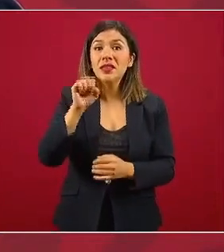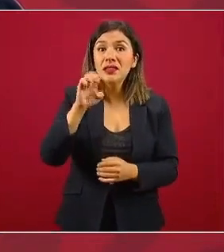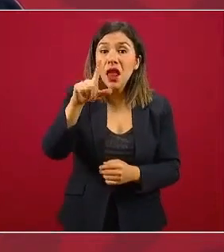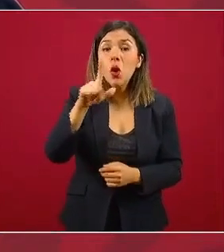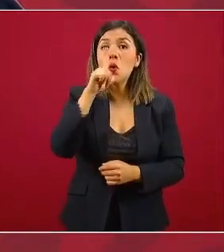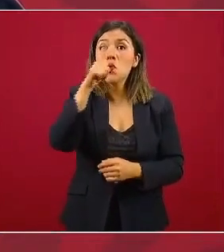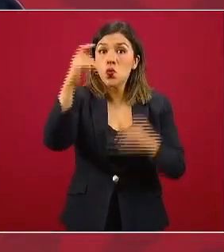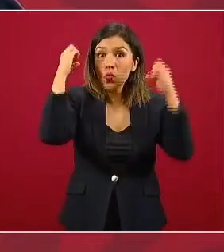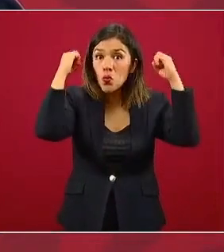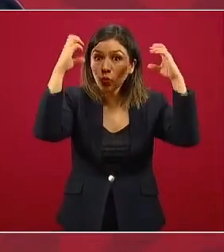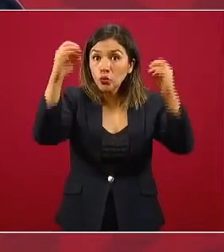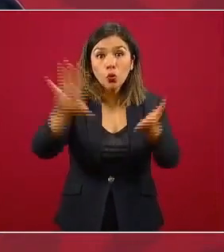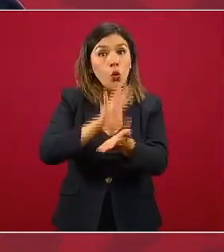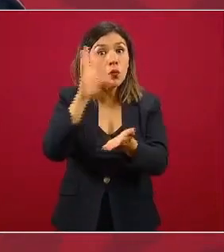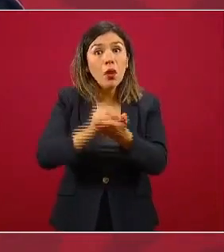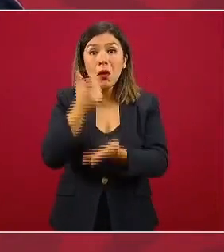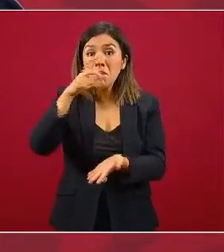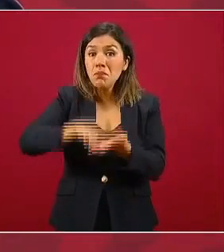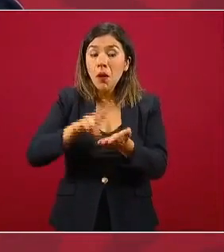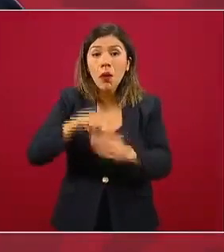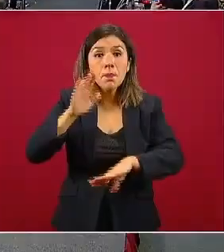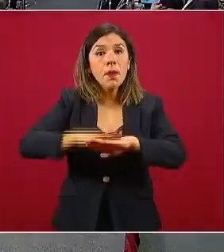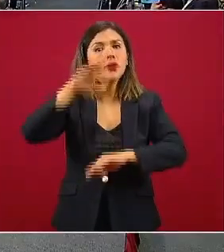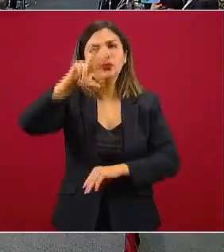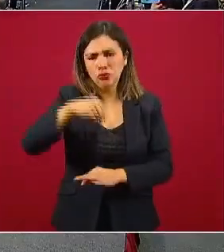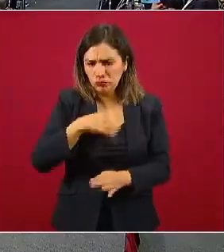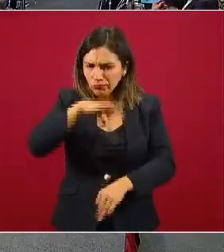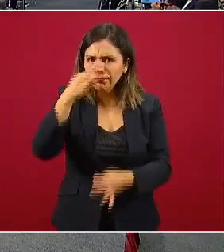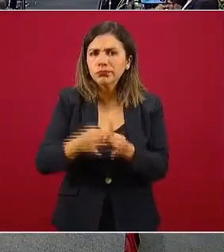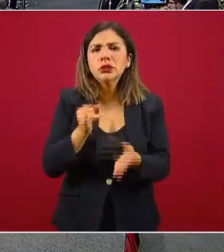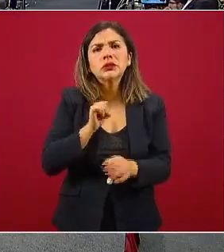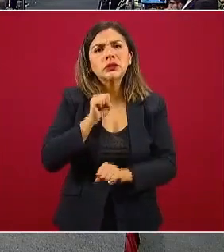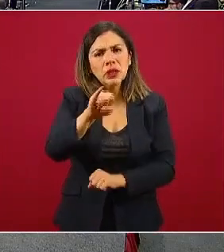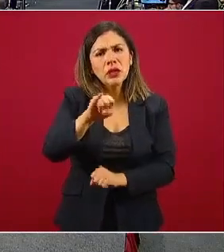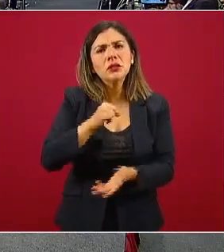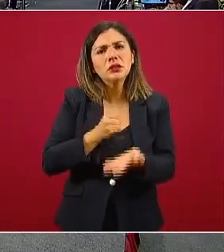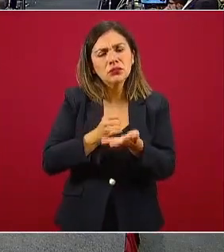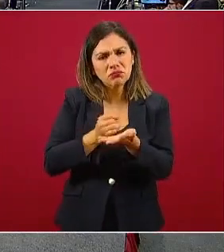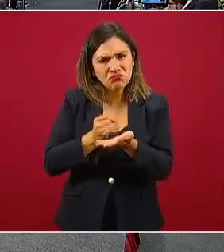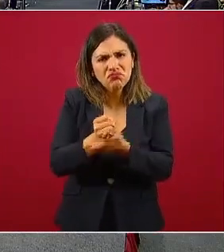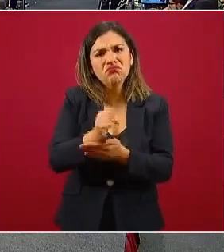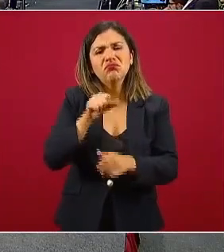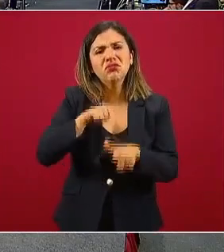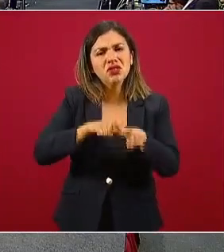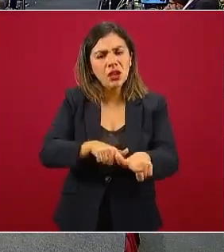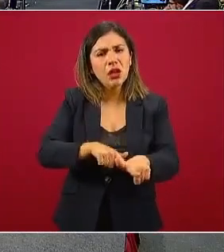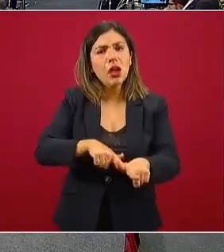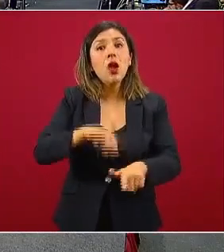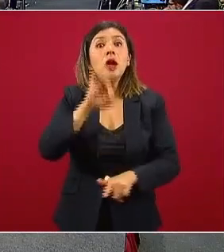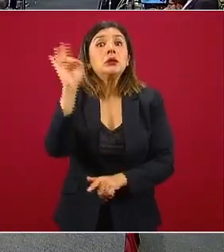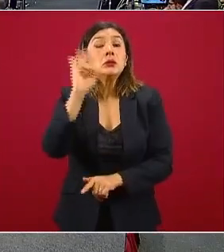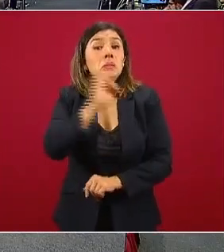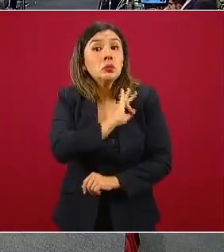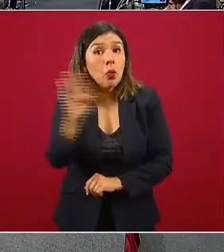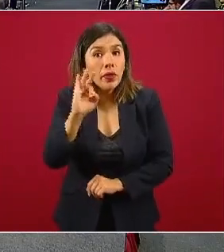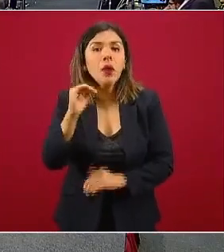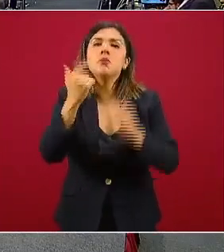luz en términos reales, y eso lo vamos a cumplir. Y si podemos, lo bajamos, pero no aumenta